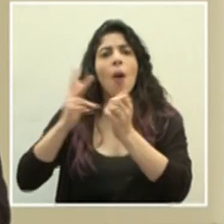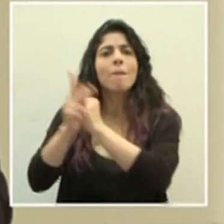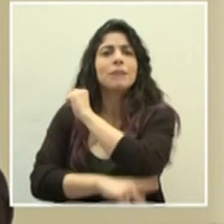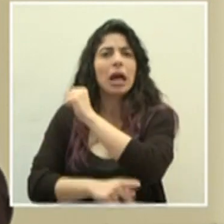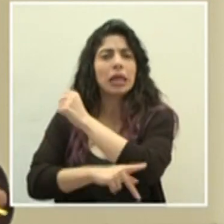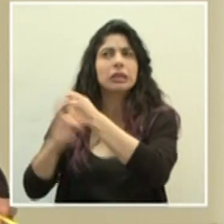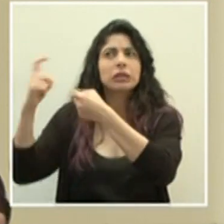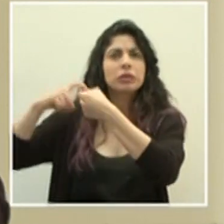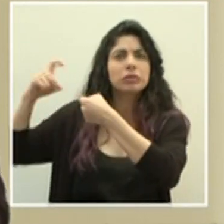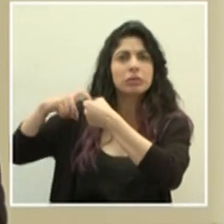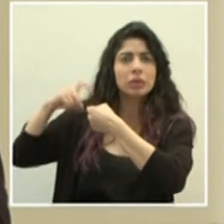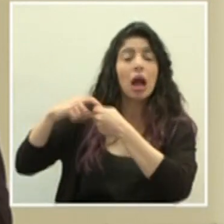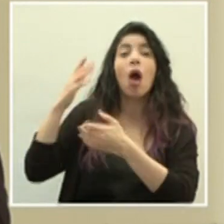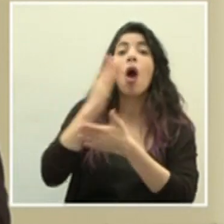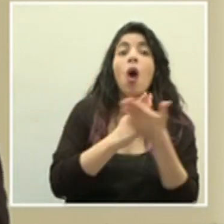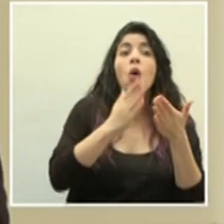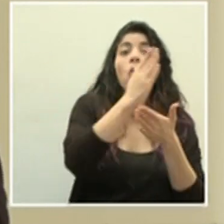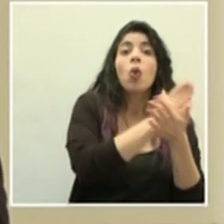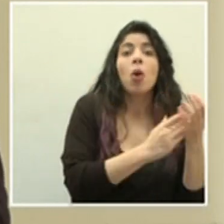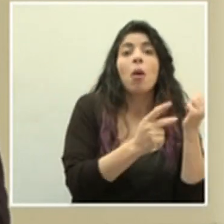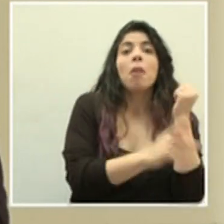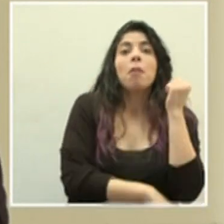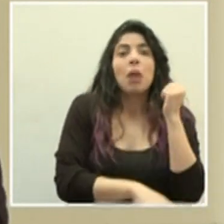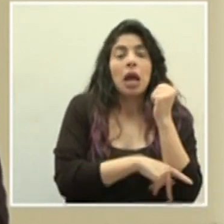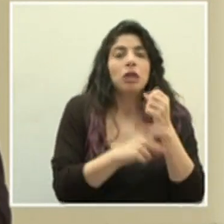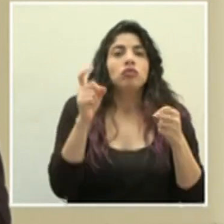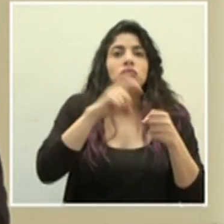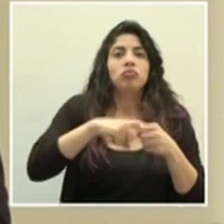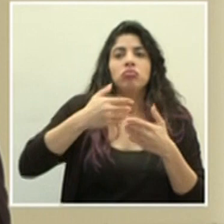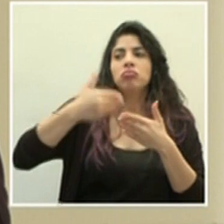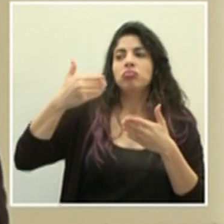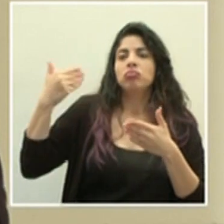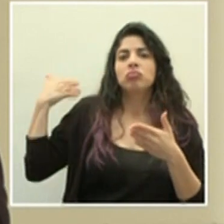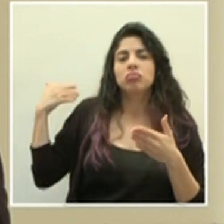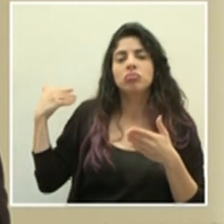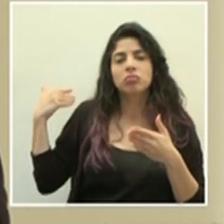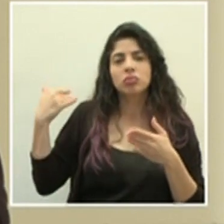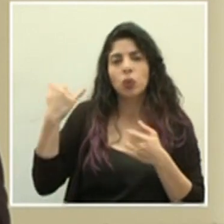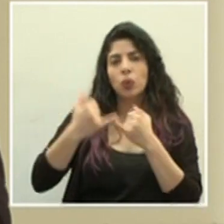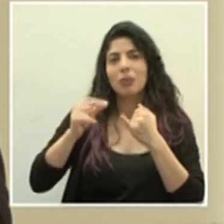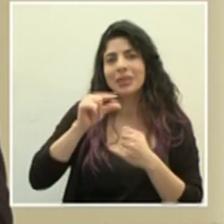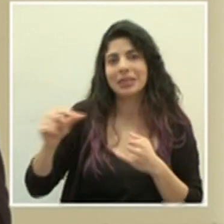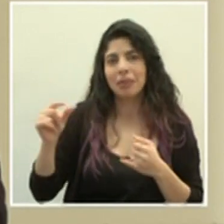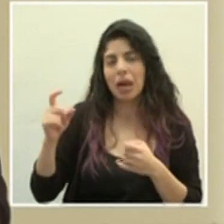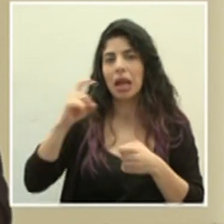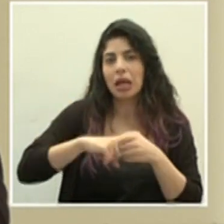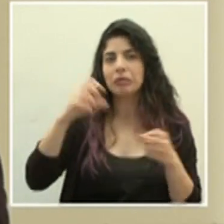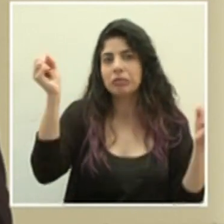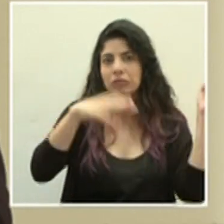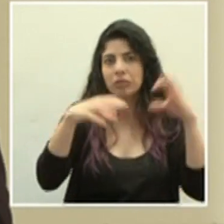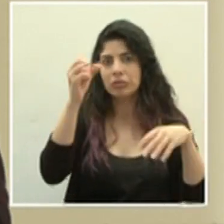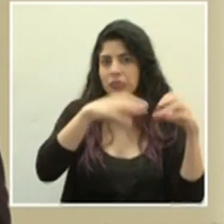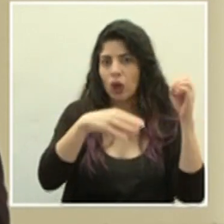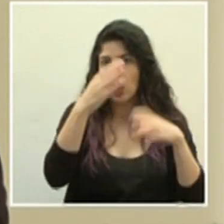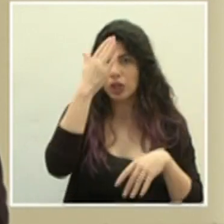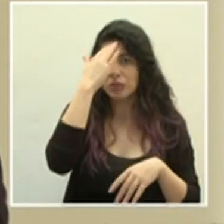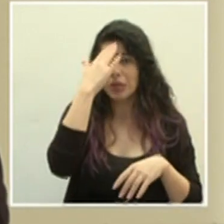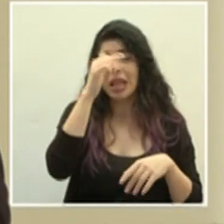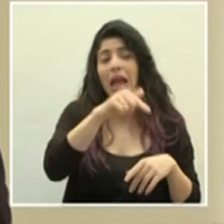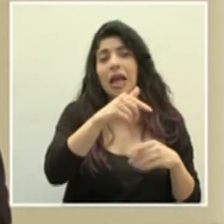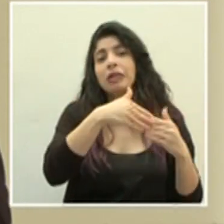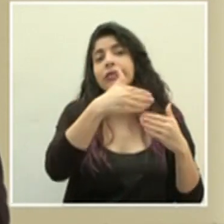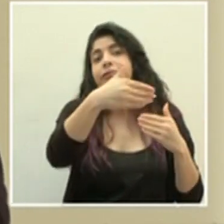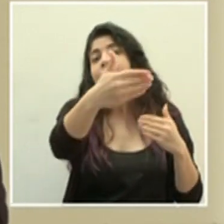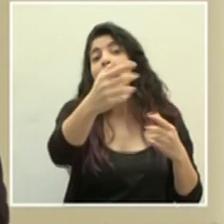países, algunas se han venido adhiriendo, digamos, en las últimas semanas. Lo cierto es que esto pues llegará hasta